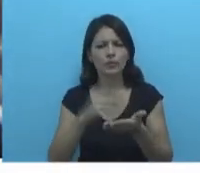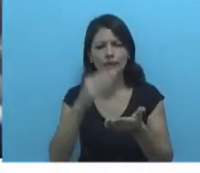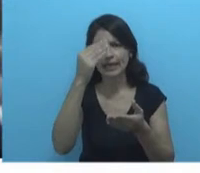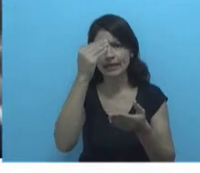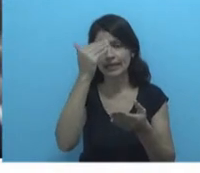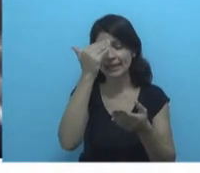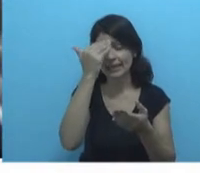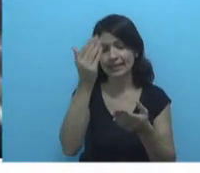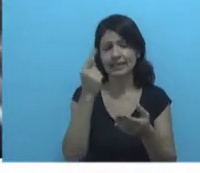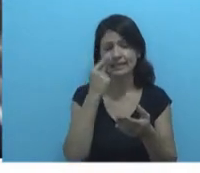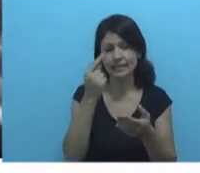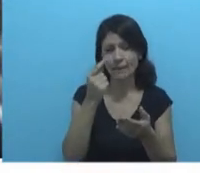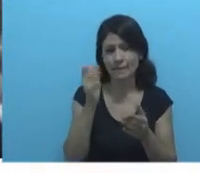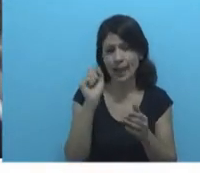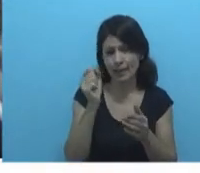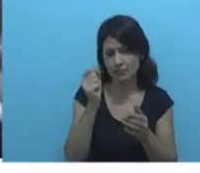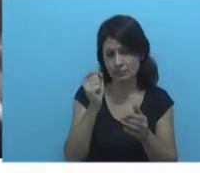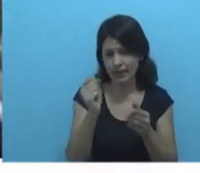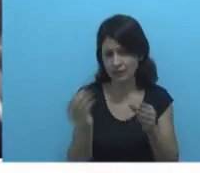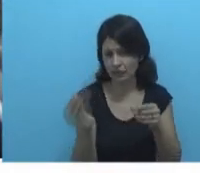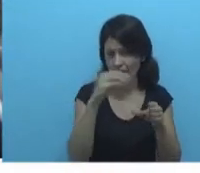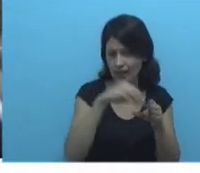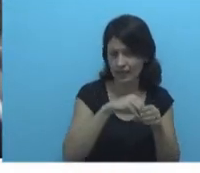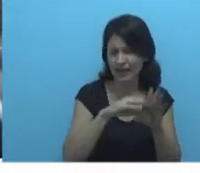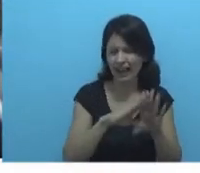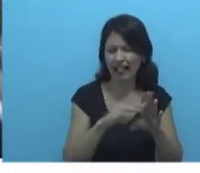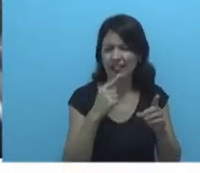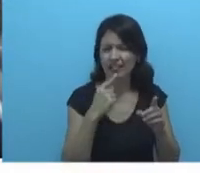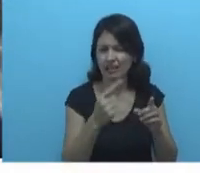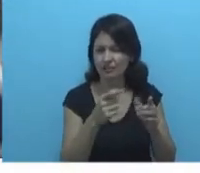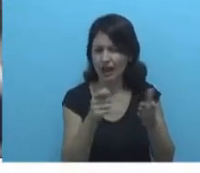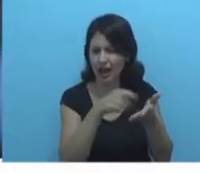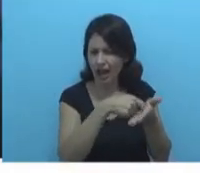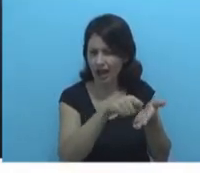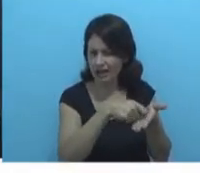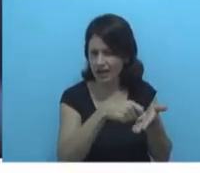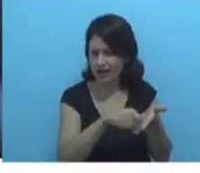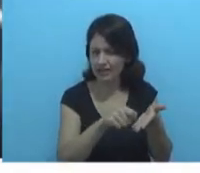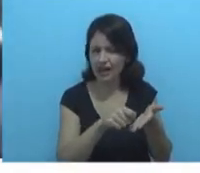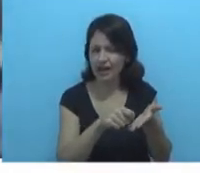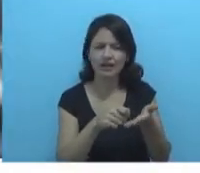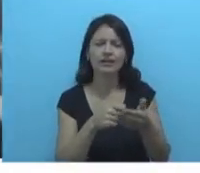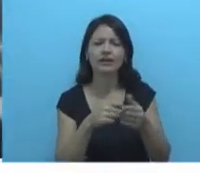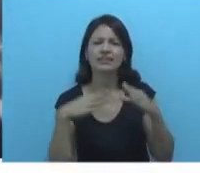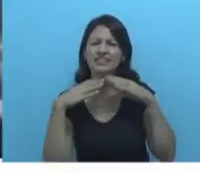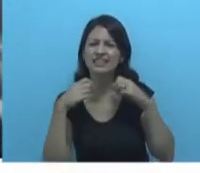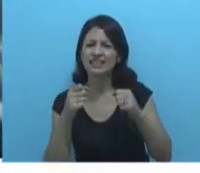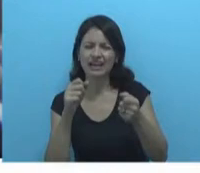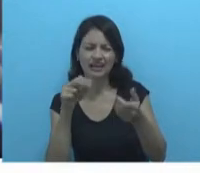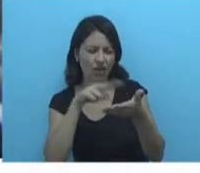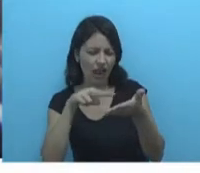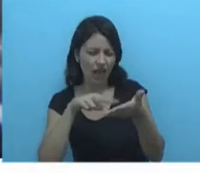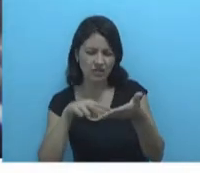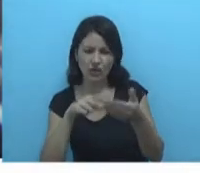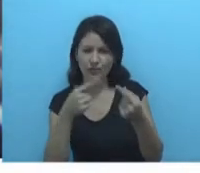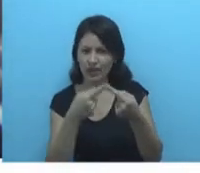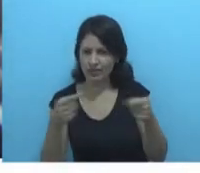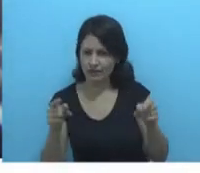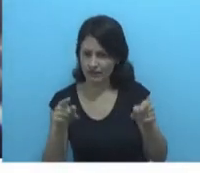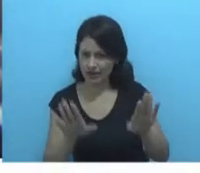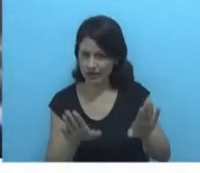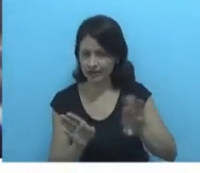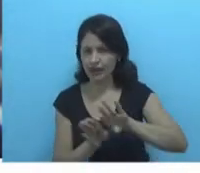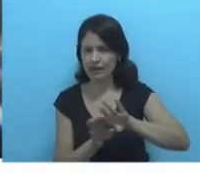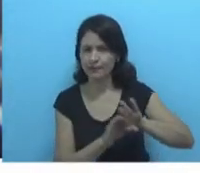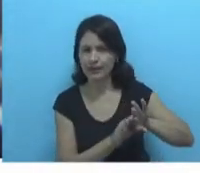de la redacción, porque por secretaría se leyó de otra forma. Y en segundo lugar,